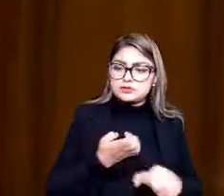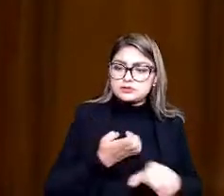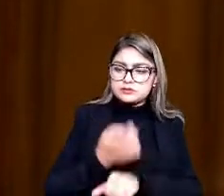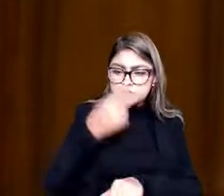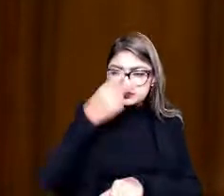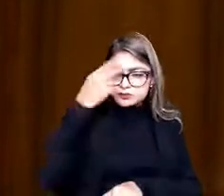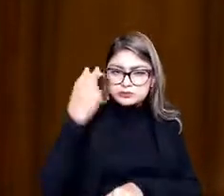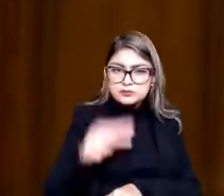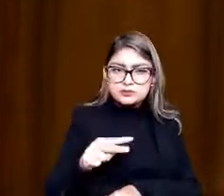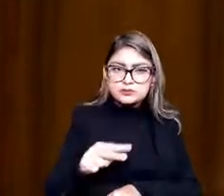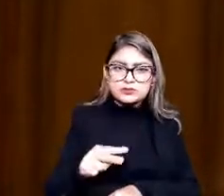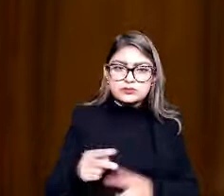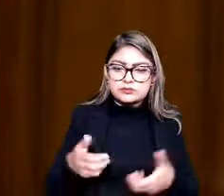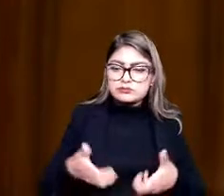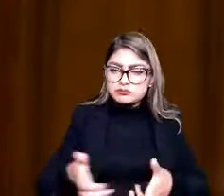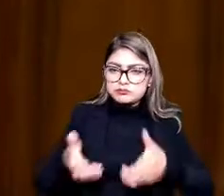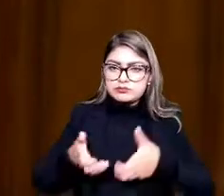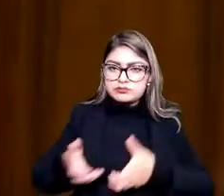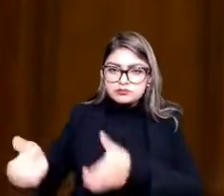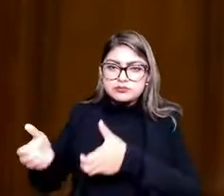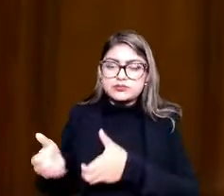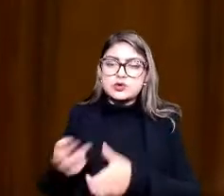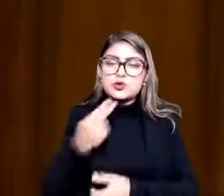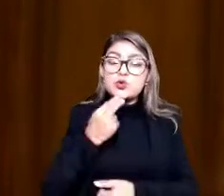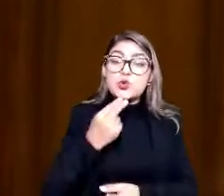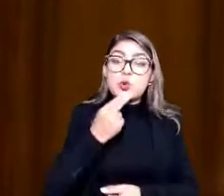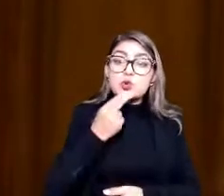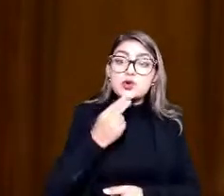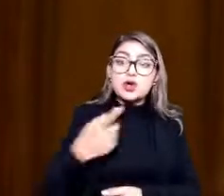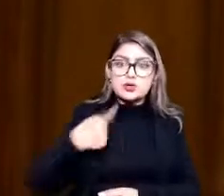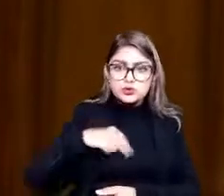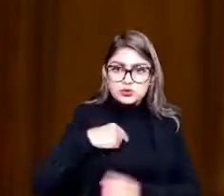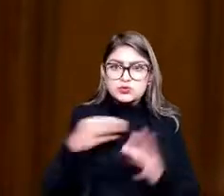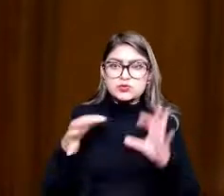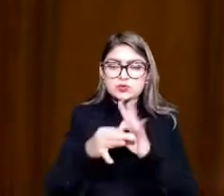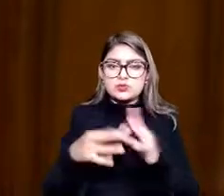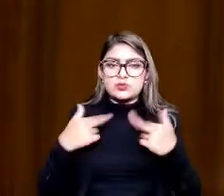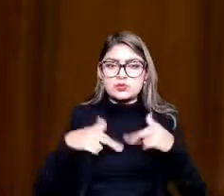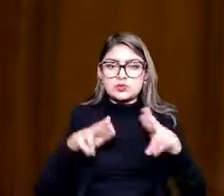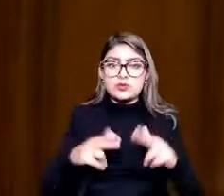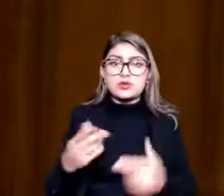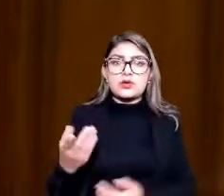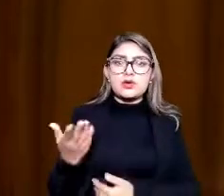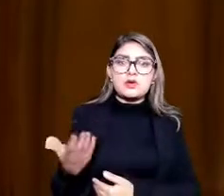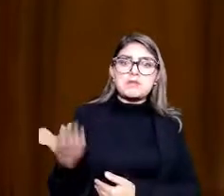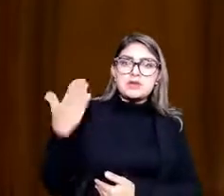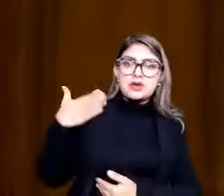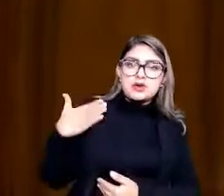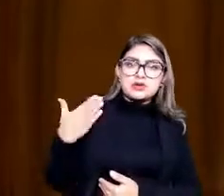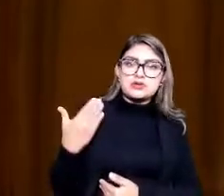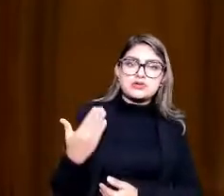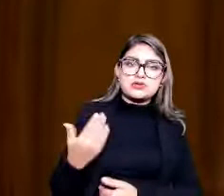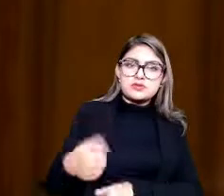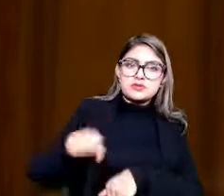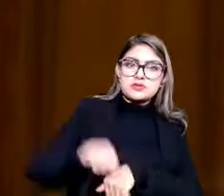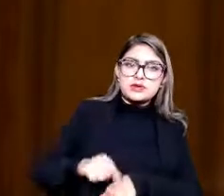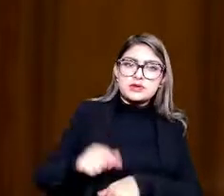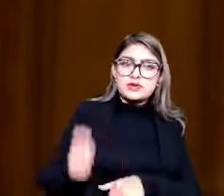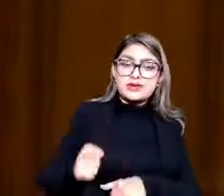distintas vialidades. Hace una semana se abrió otro socavón en nuestro